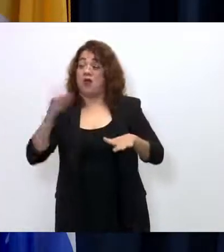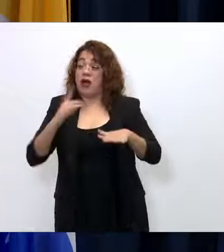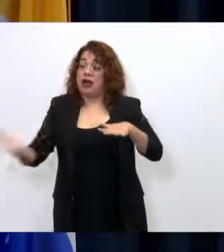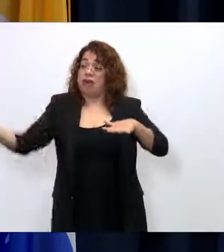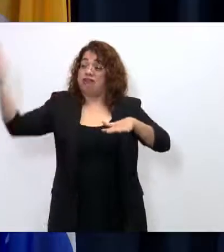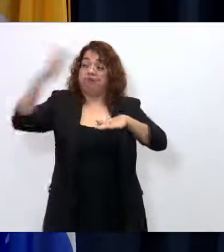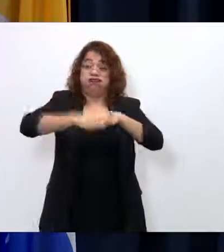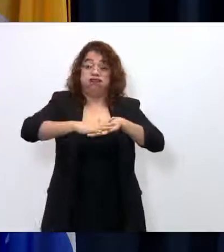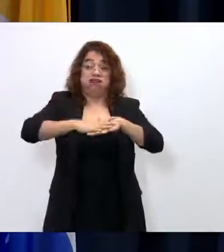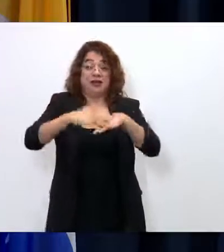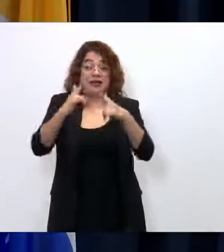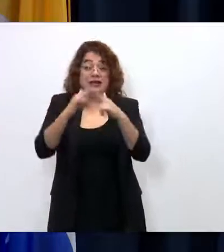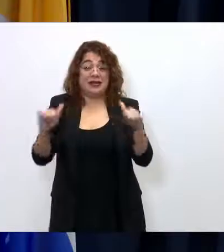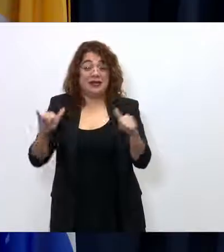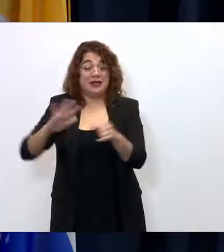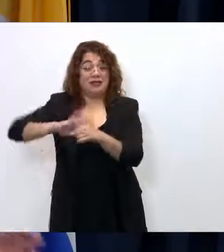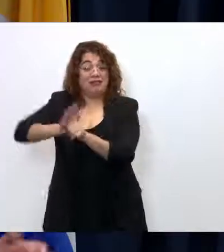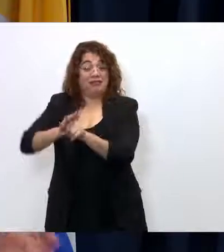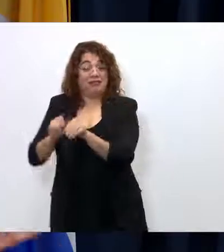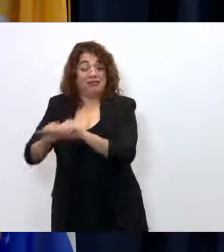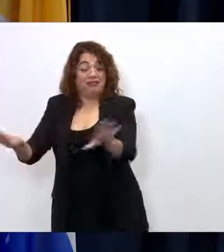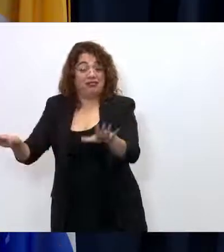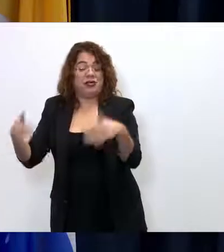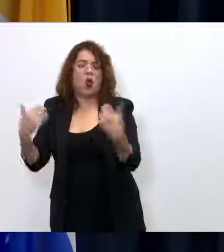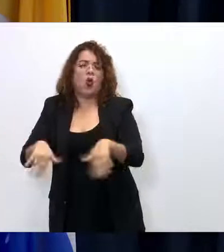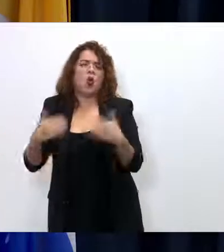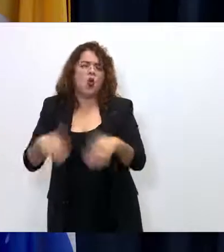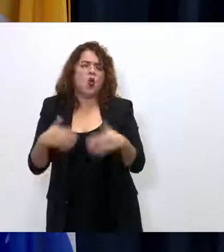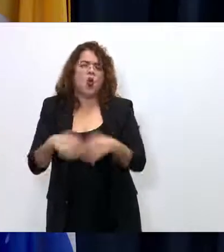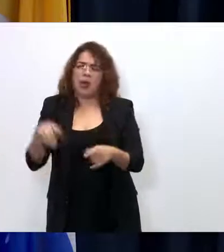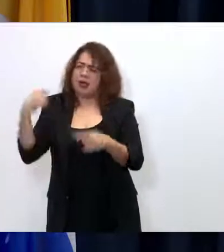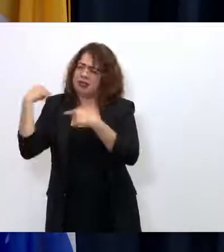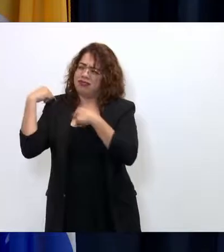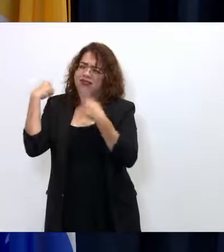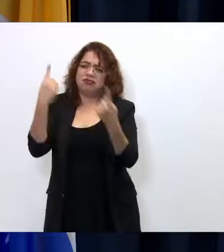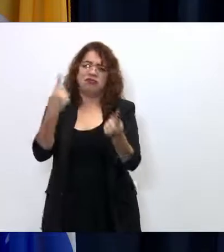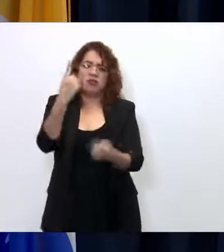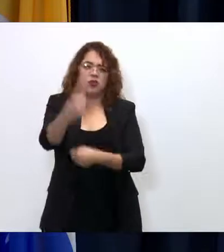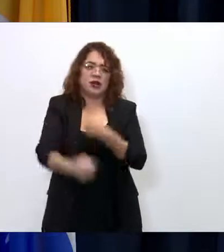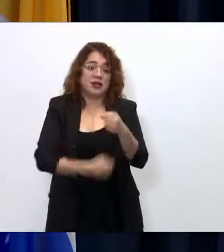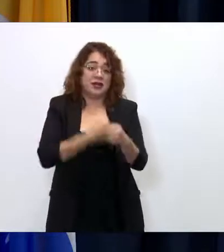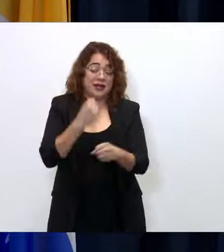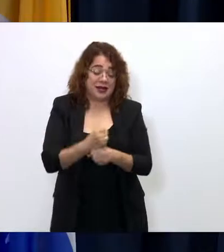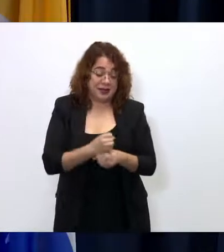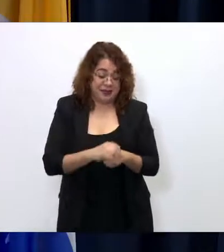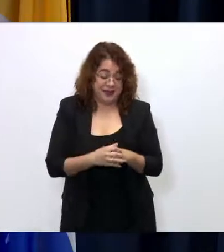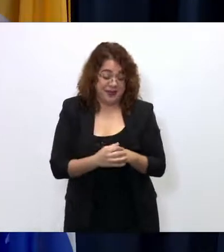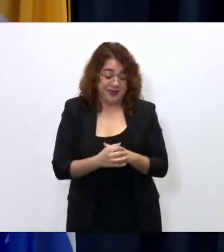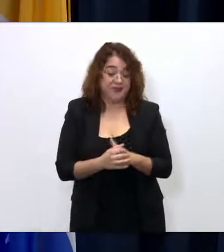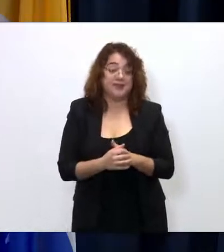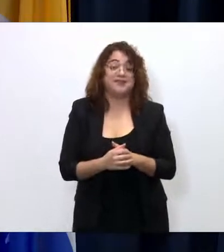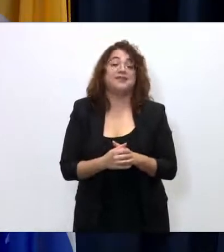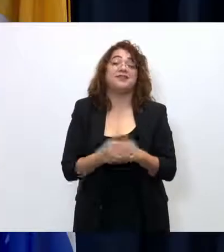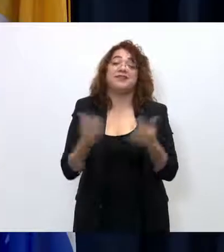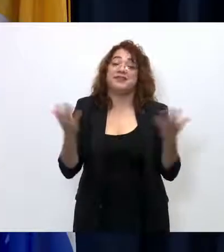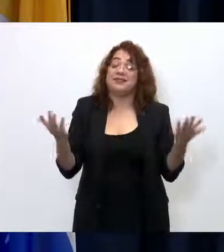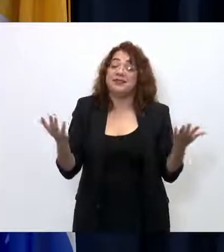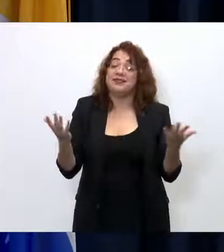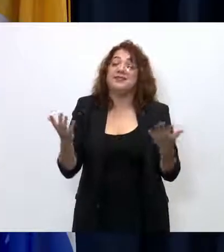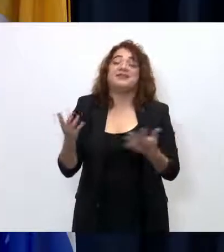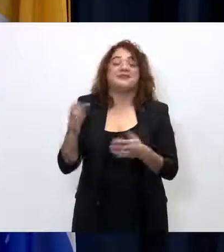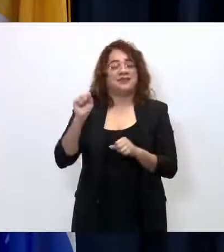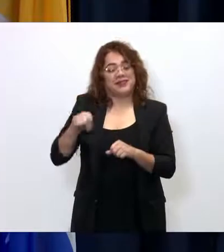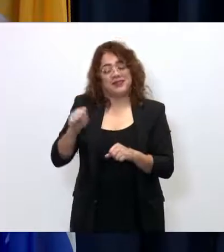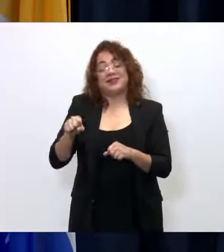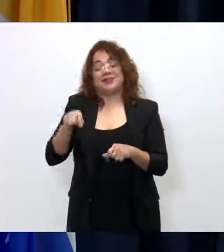mismo tiempo operar más de 40 programas en toda la ciudad. Normalmente tenemos una gran conferencia